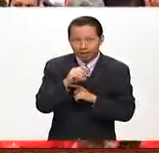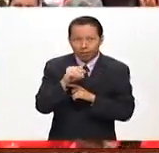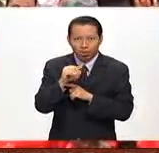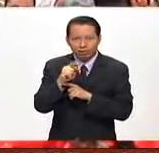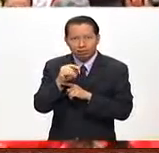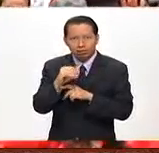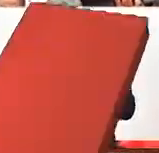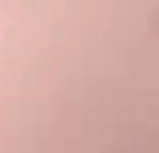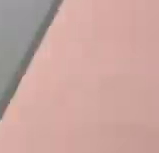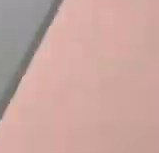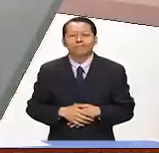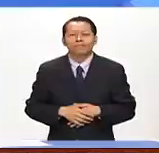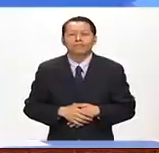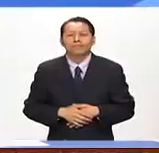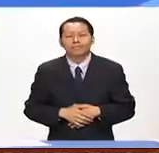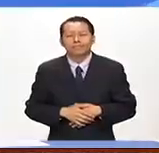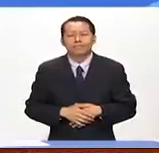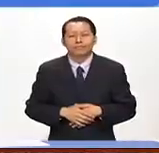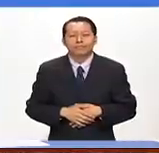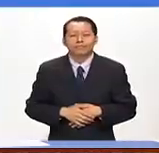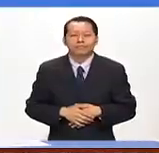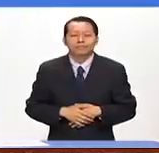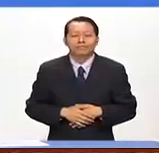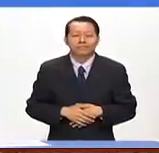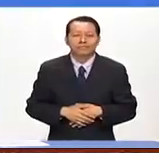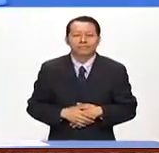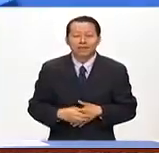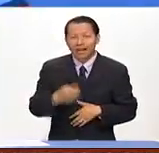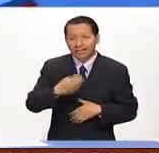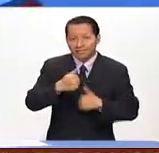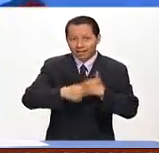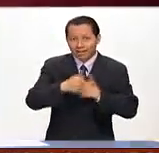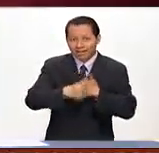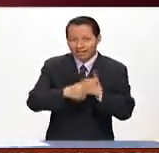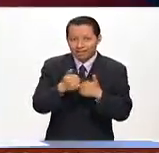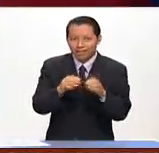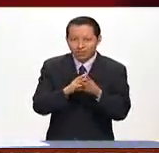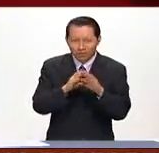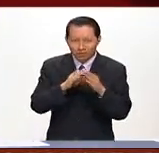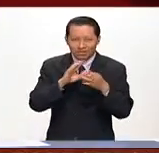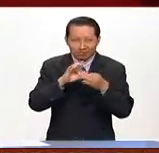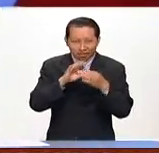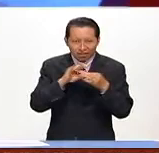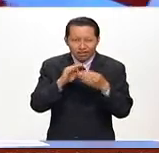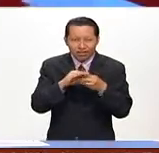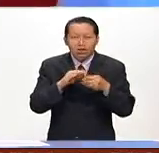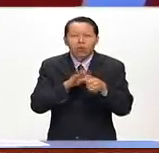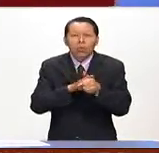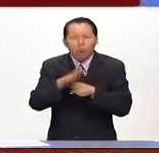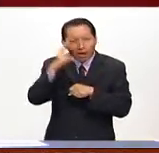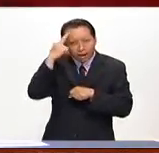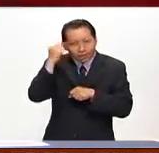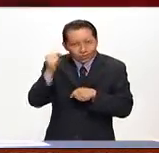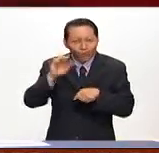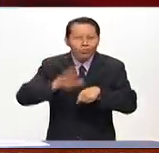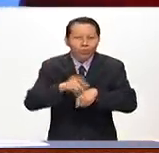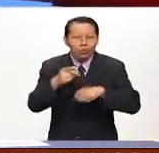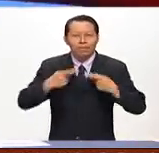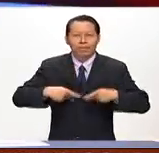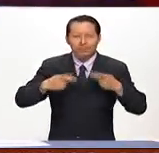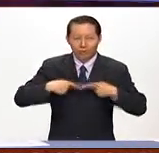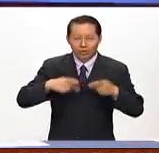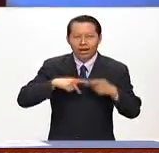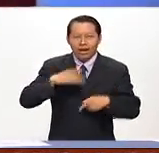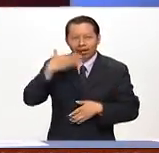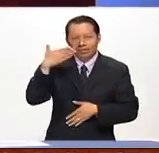Castillo. Bueno, de estas carreras les vamos a decir las principales razones por las que la gente adopta una dieta